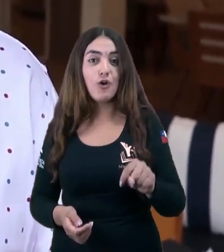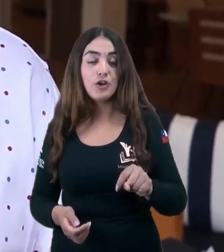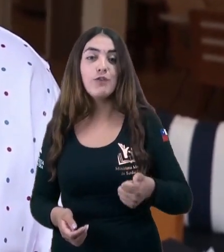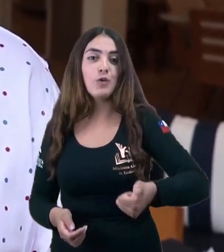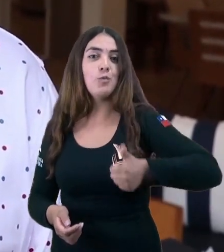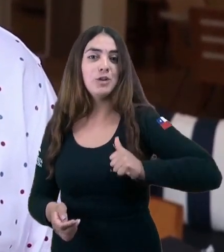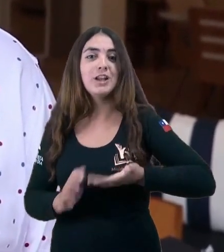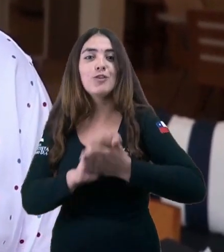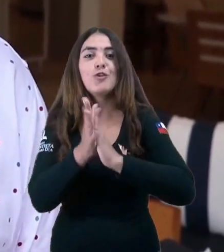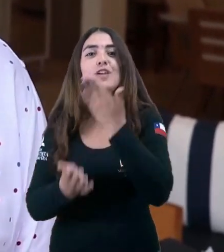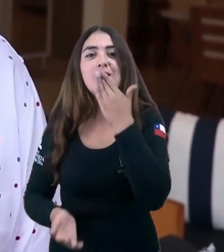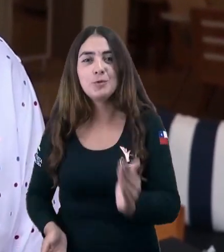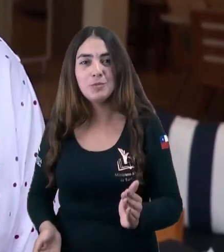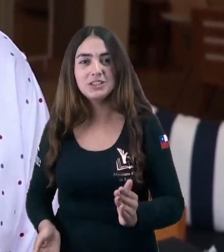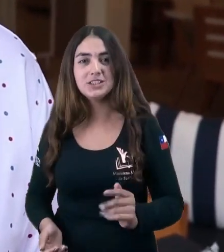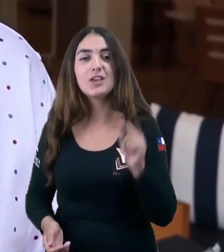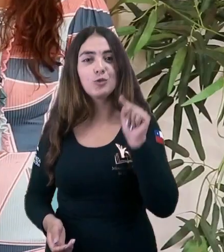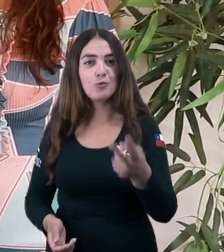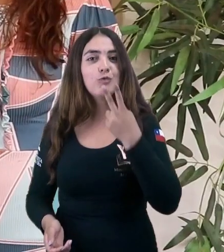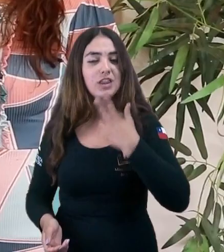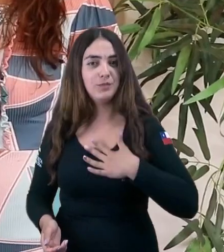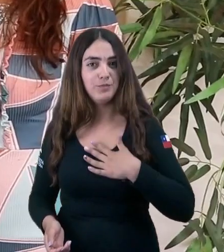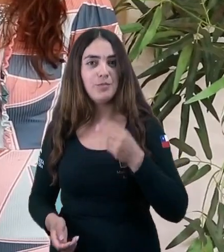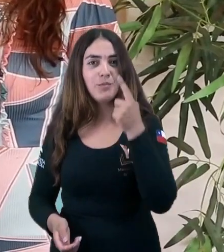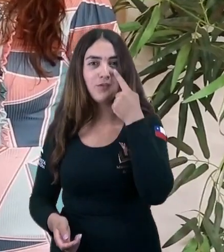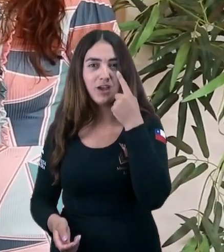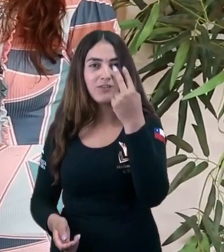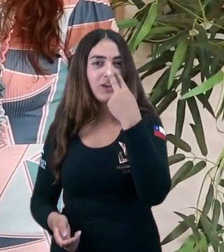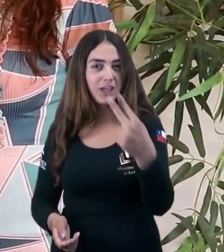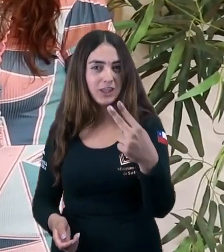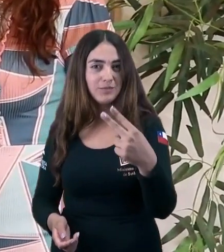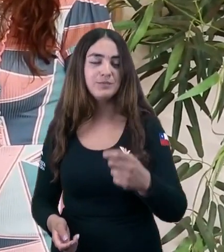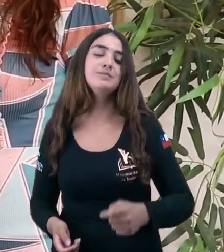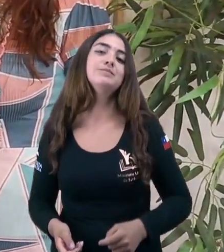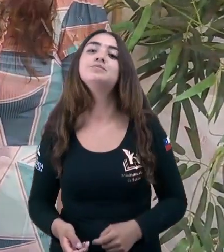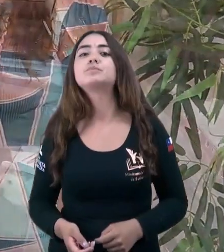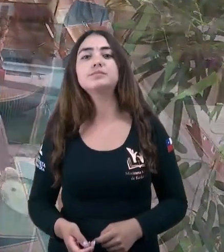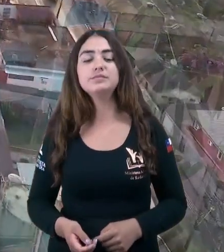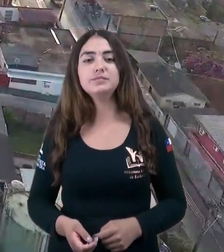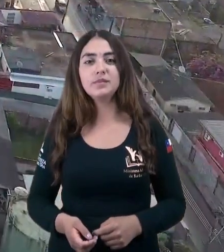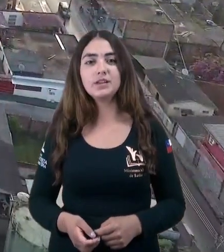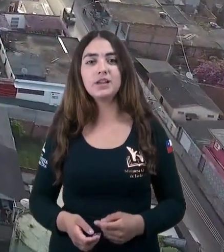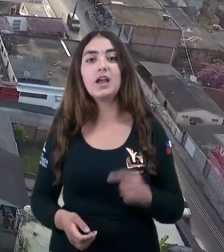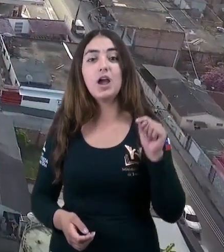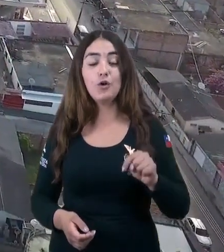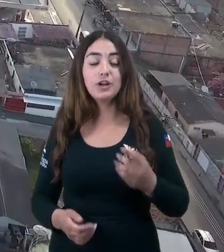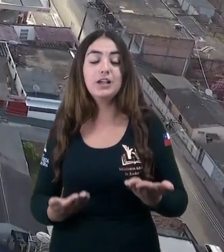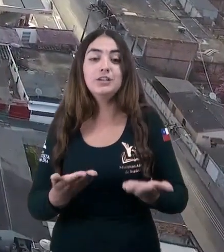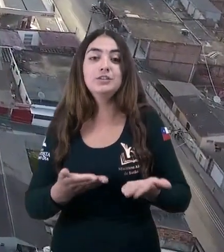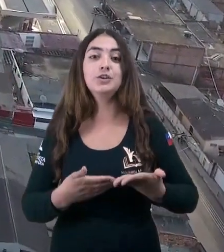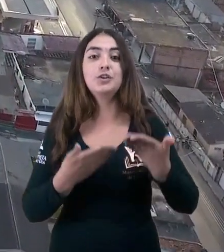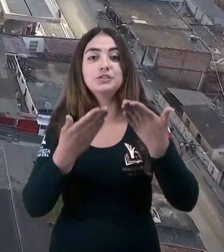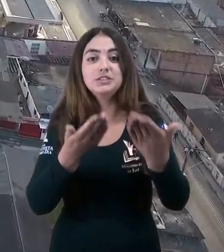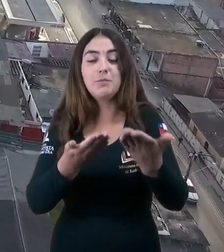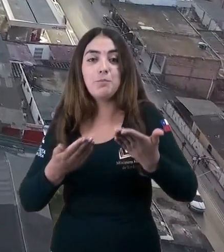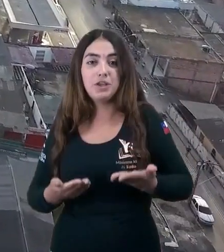cumplir todas las promesas en tu vida. ¡Probad y ved! Y ahora, los